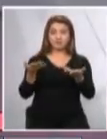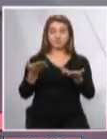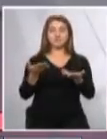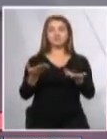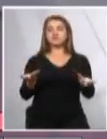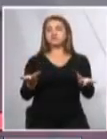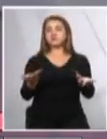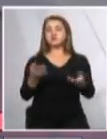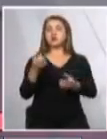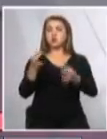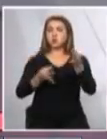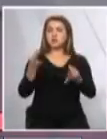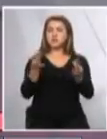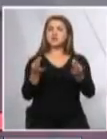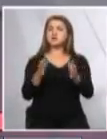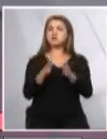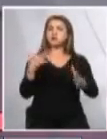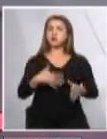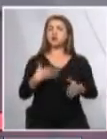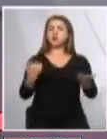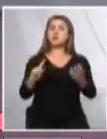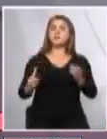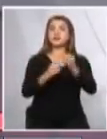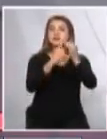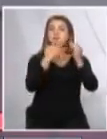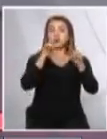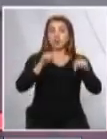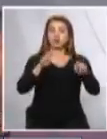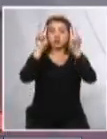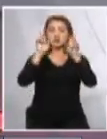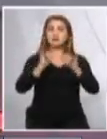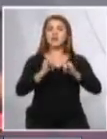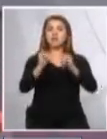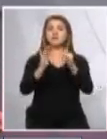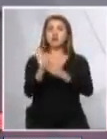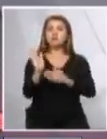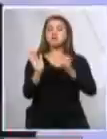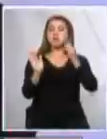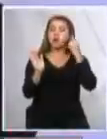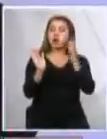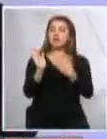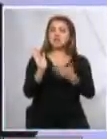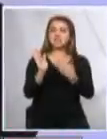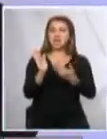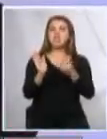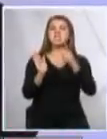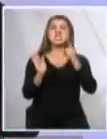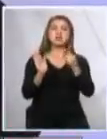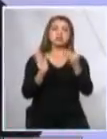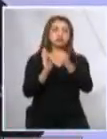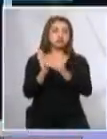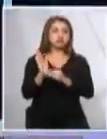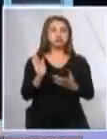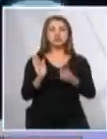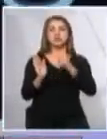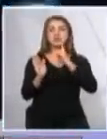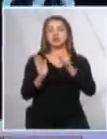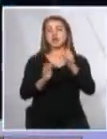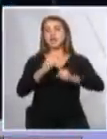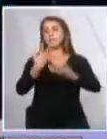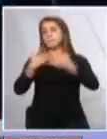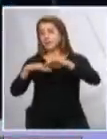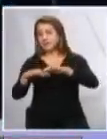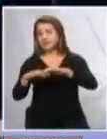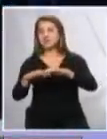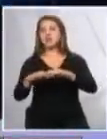atrás, la justicia sí es importante como principio, porque esto, el tema de los informes lo podemos revisar respecto a todo, aquí están involucrados desde la